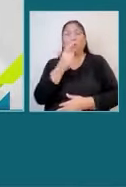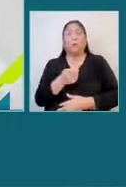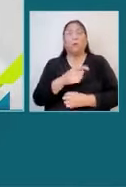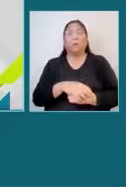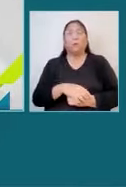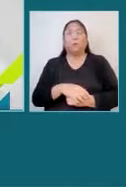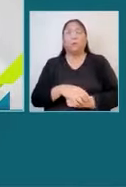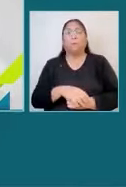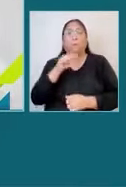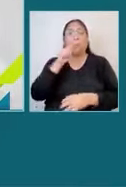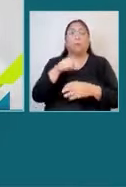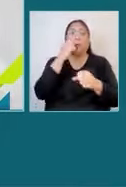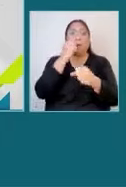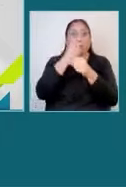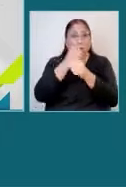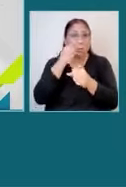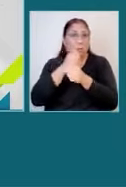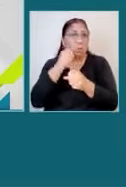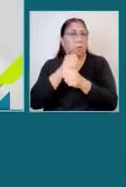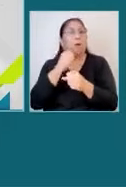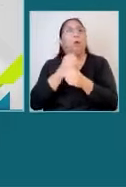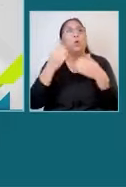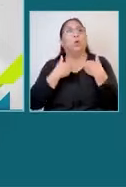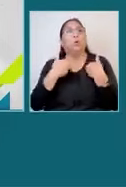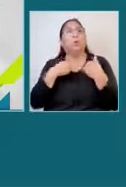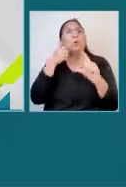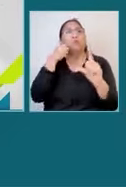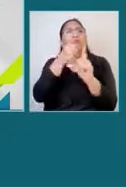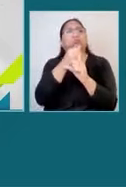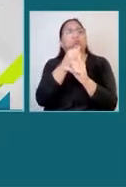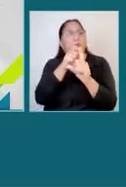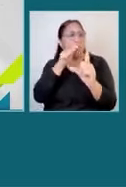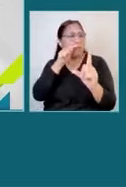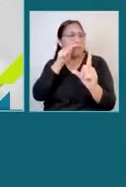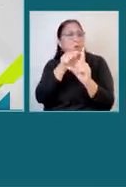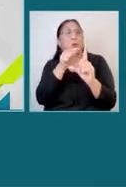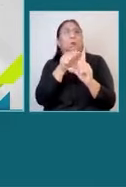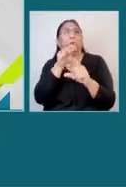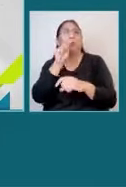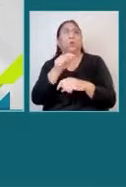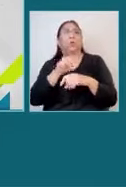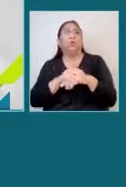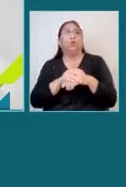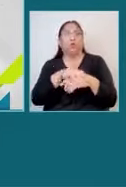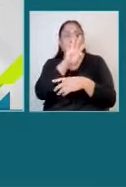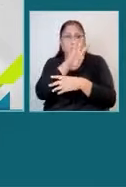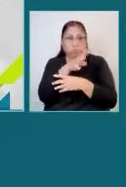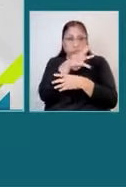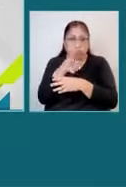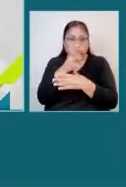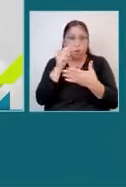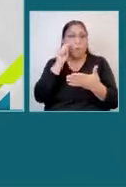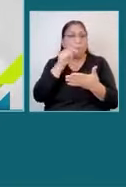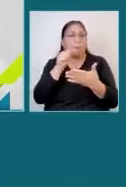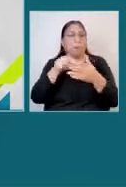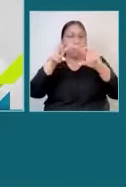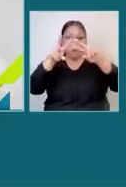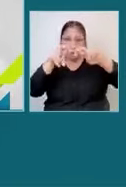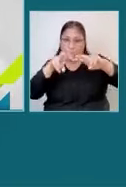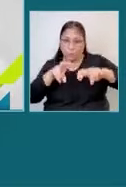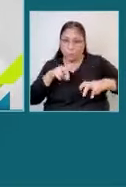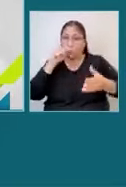que este trabajo tiene un impacto directo sobre las agendas de investigación, que son instrumentos